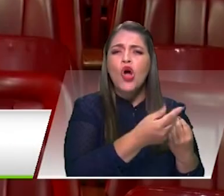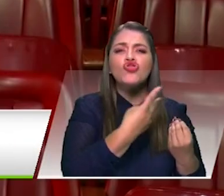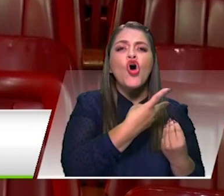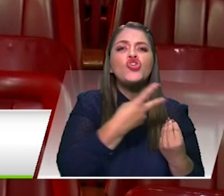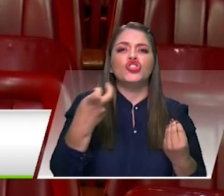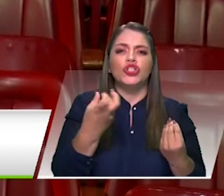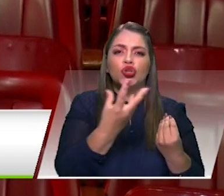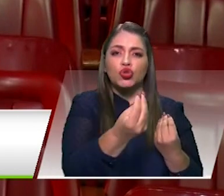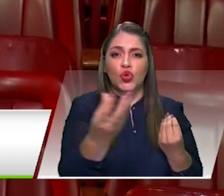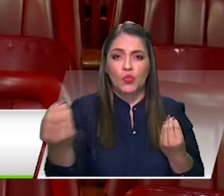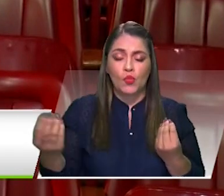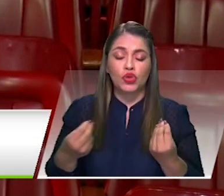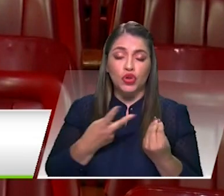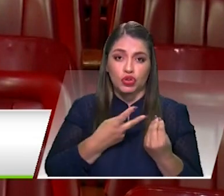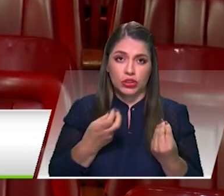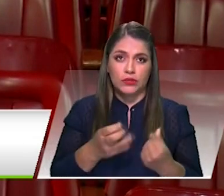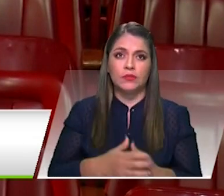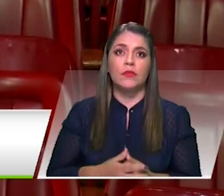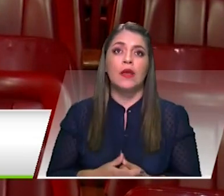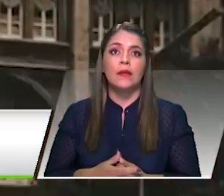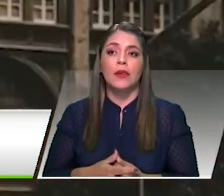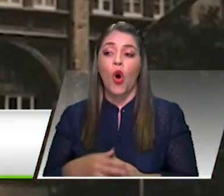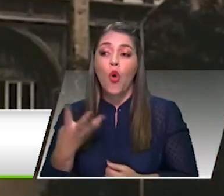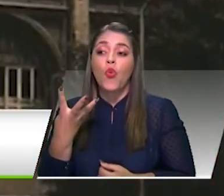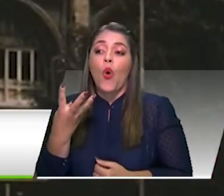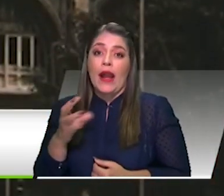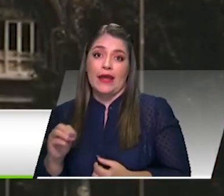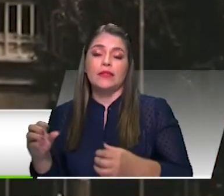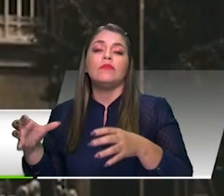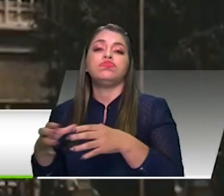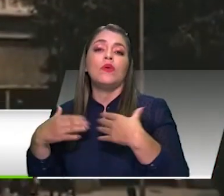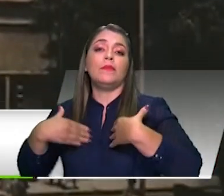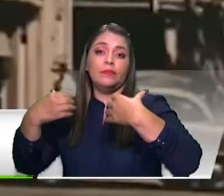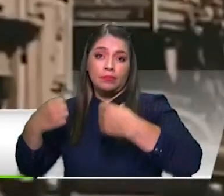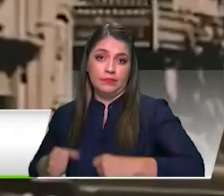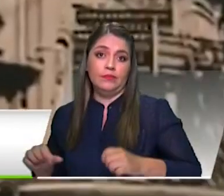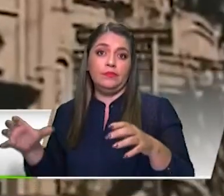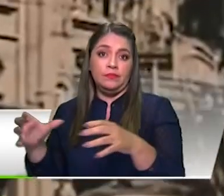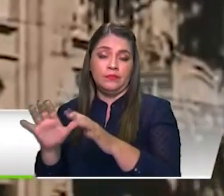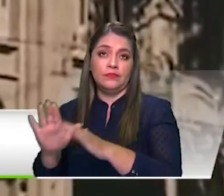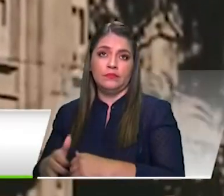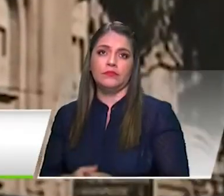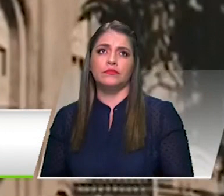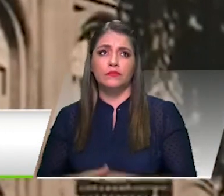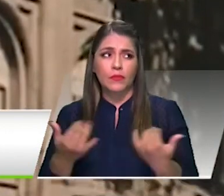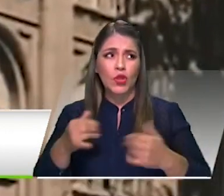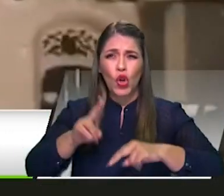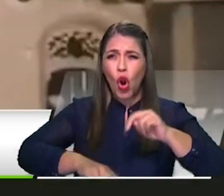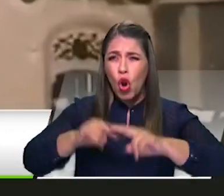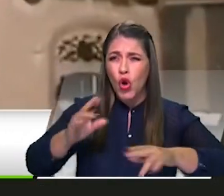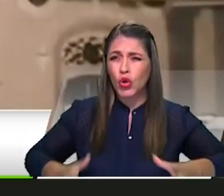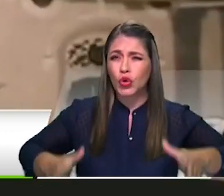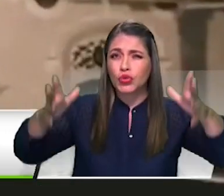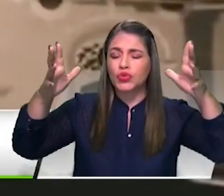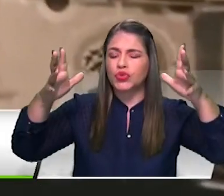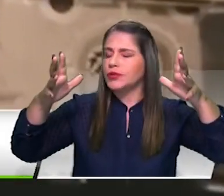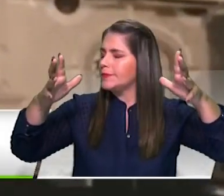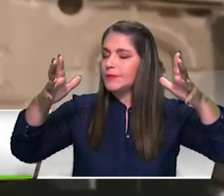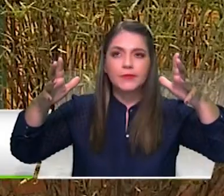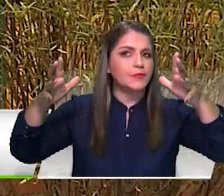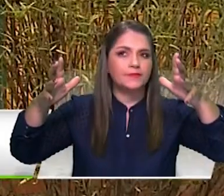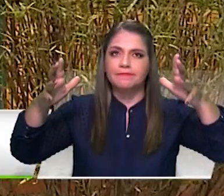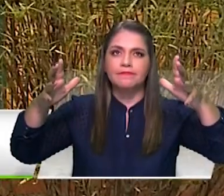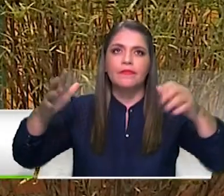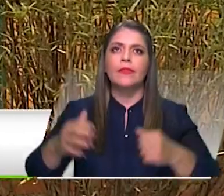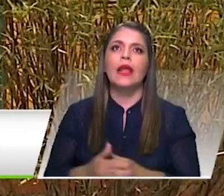cuales, solo en Medellín, 40 cuentan con sala. La tendencia ya no es hacia la construcción de enormes escenarios, al